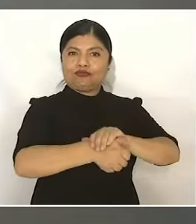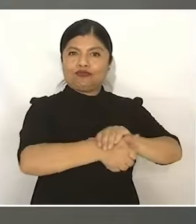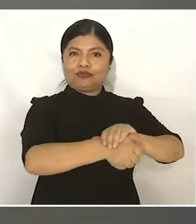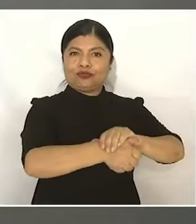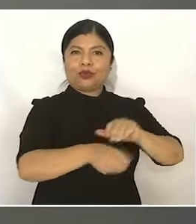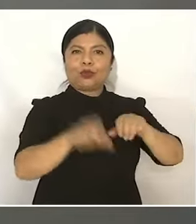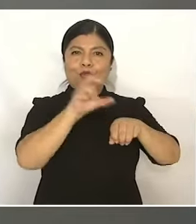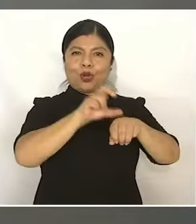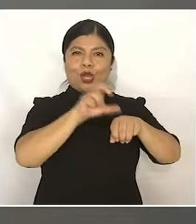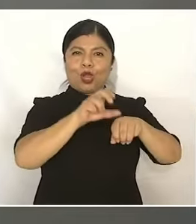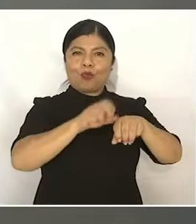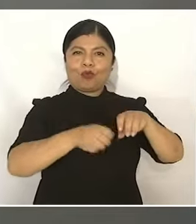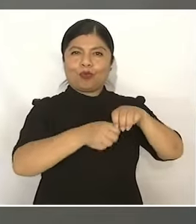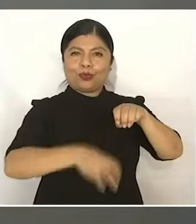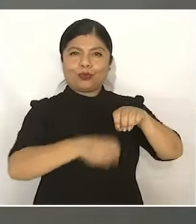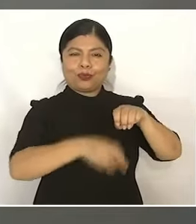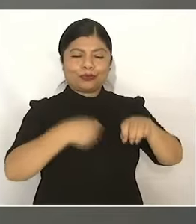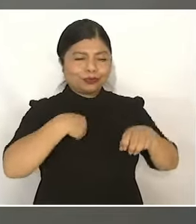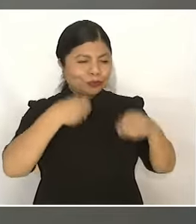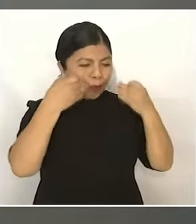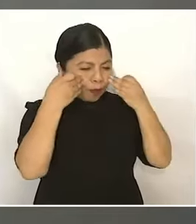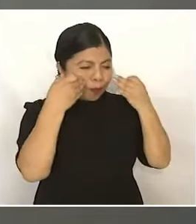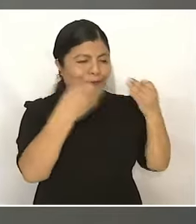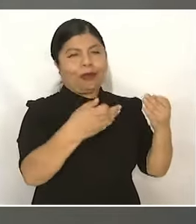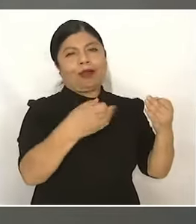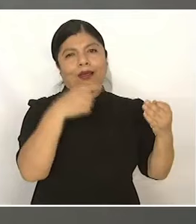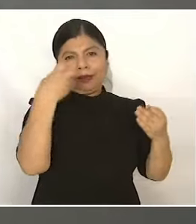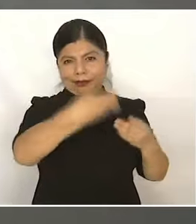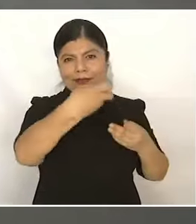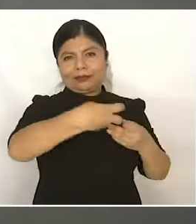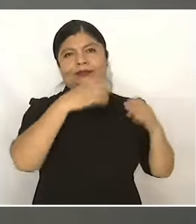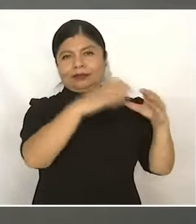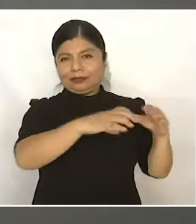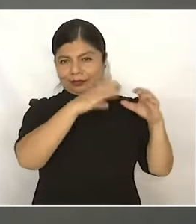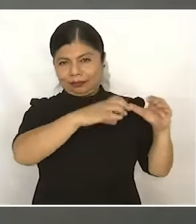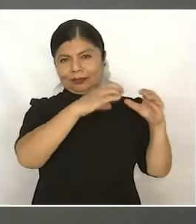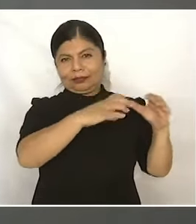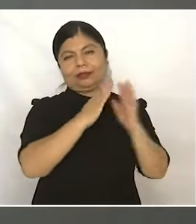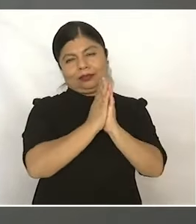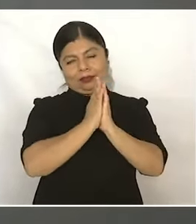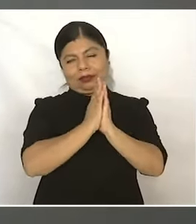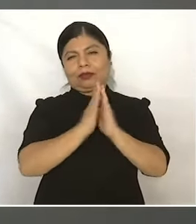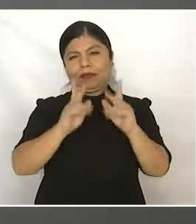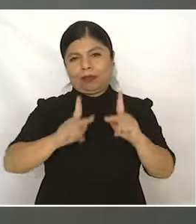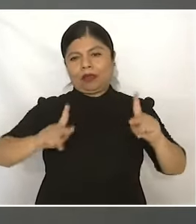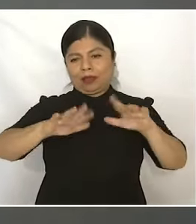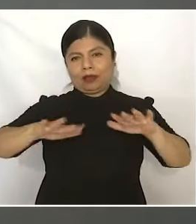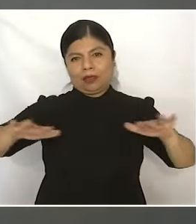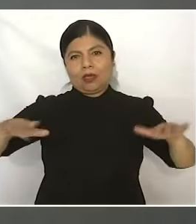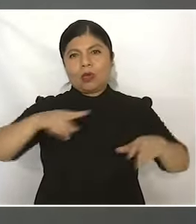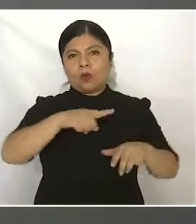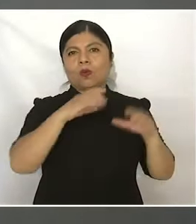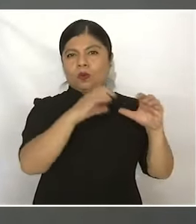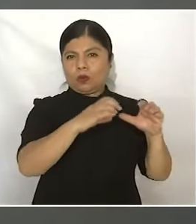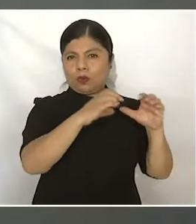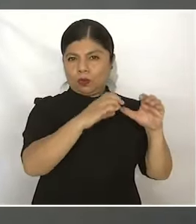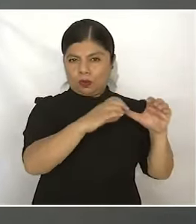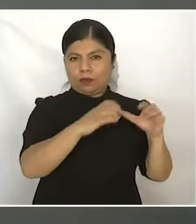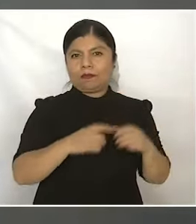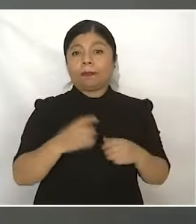que cuidar mucho, mucho. Hay que seguir limpiando de